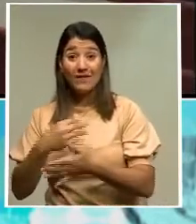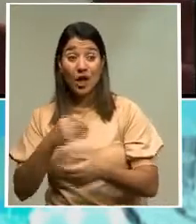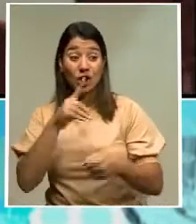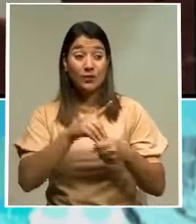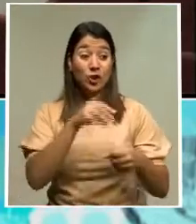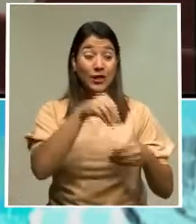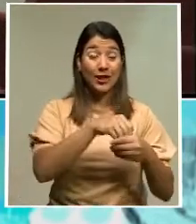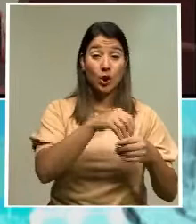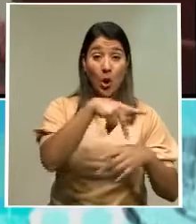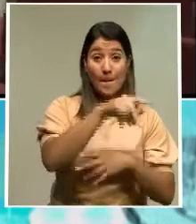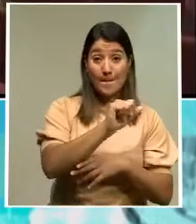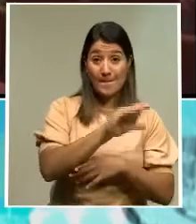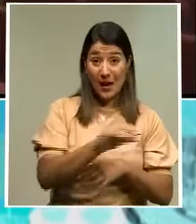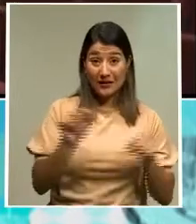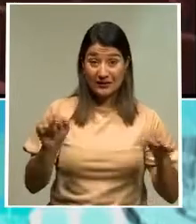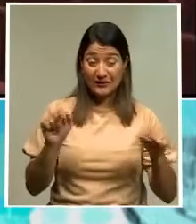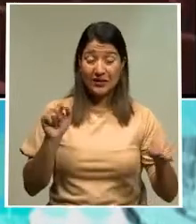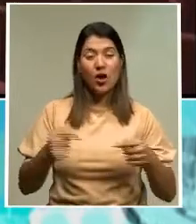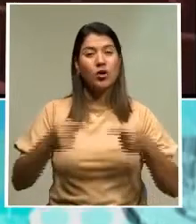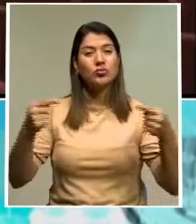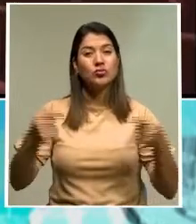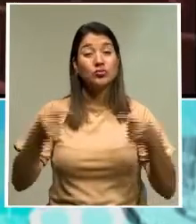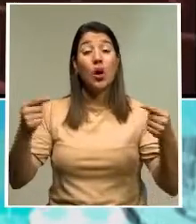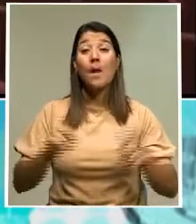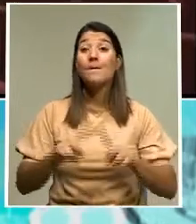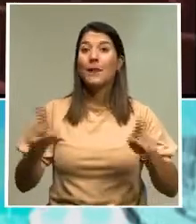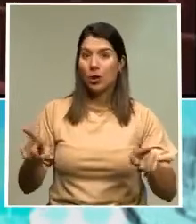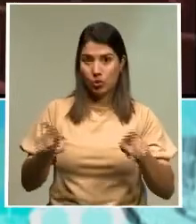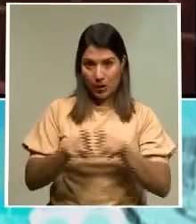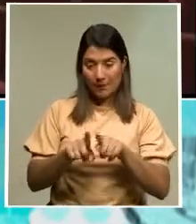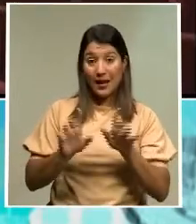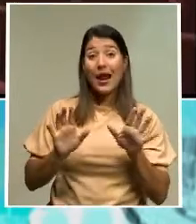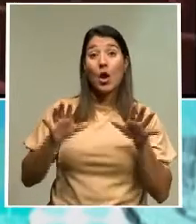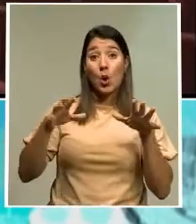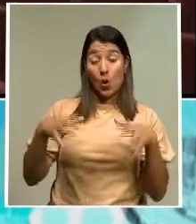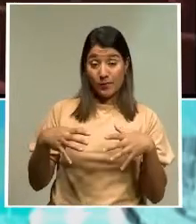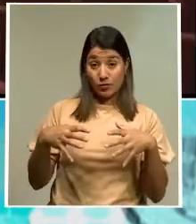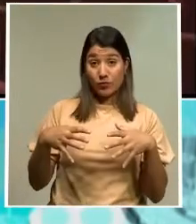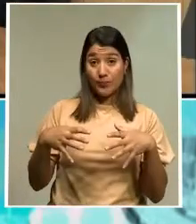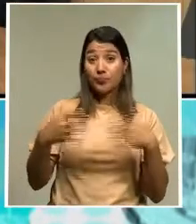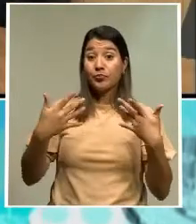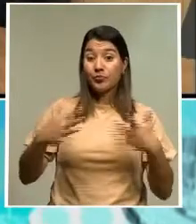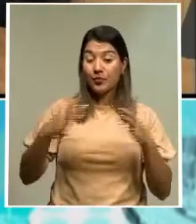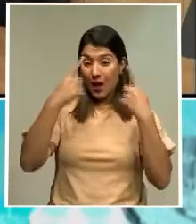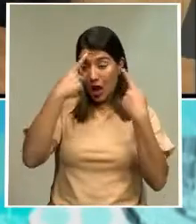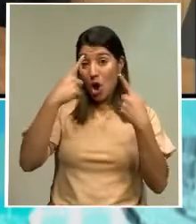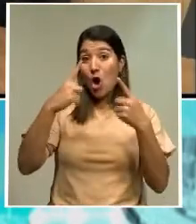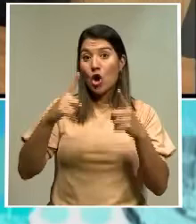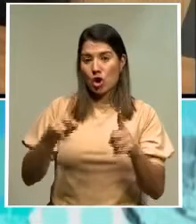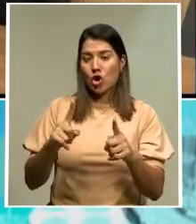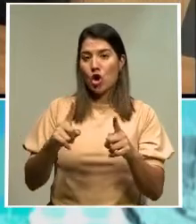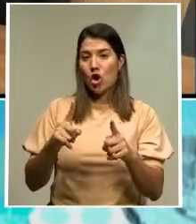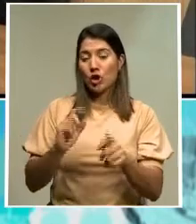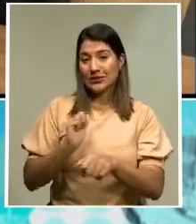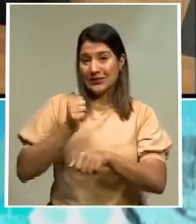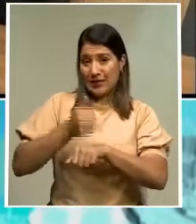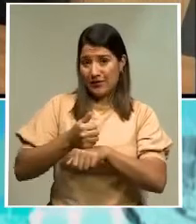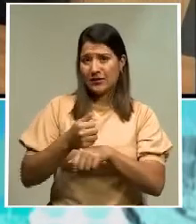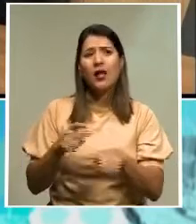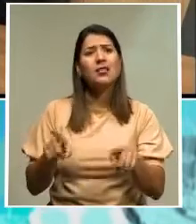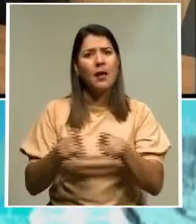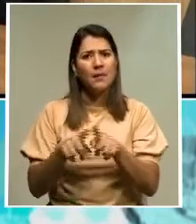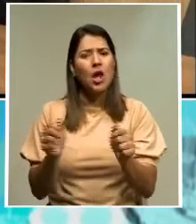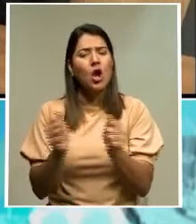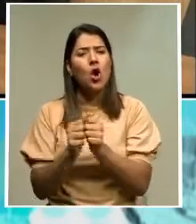Acción Ciudadana, pero donde finalmente también la comisión se logró pues conformar, inclusive con los votos de Liberación